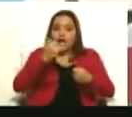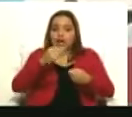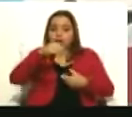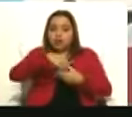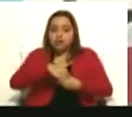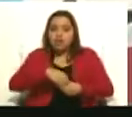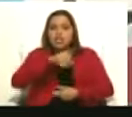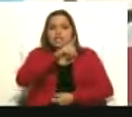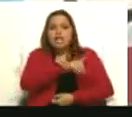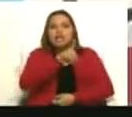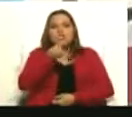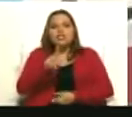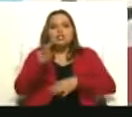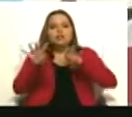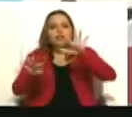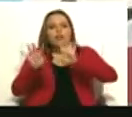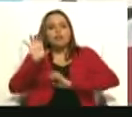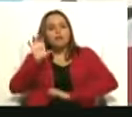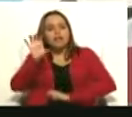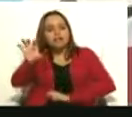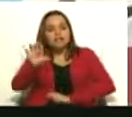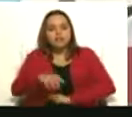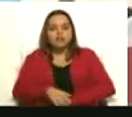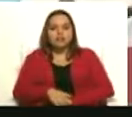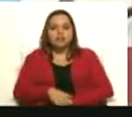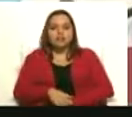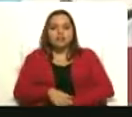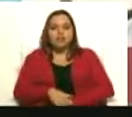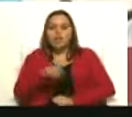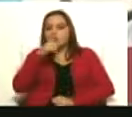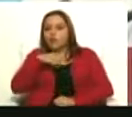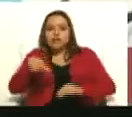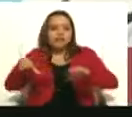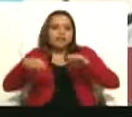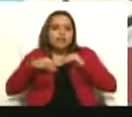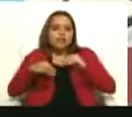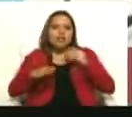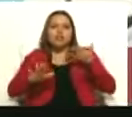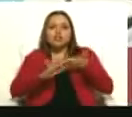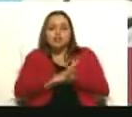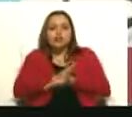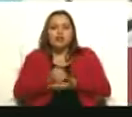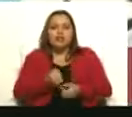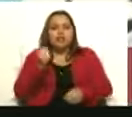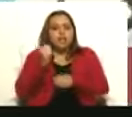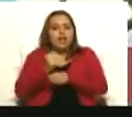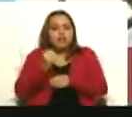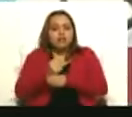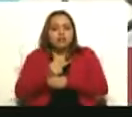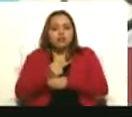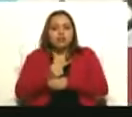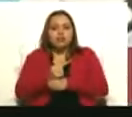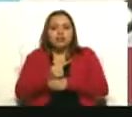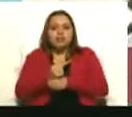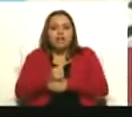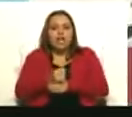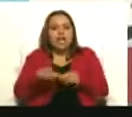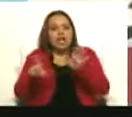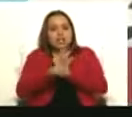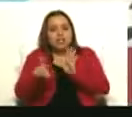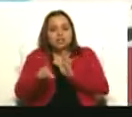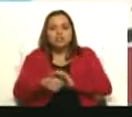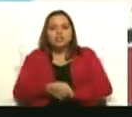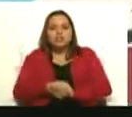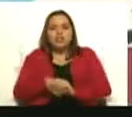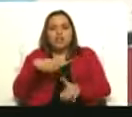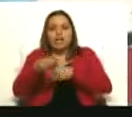los 119 países que no reconocemos la jurisdicción obligatoria y automática de la Corte